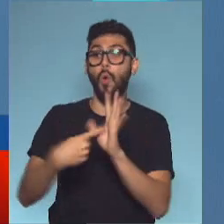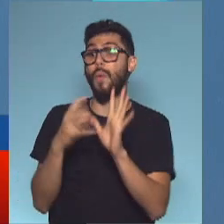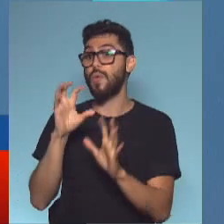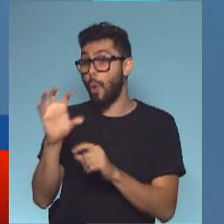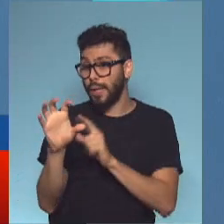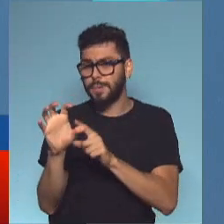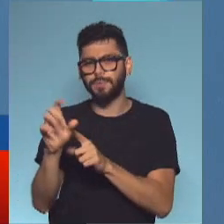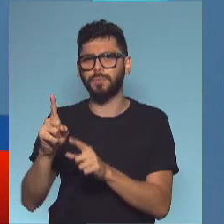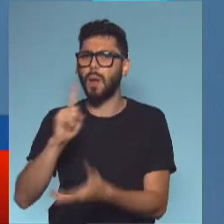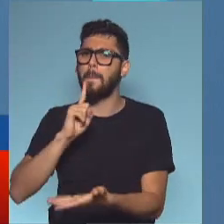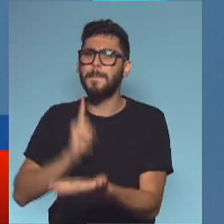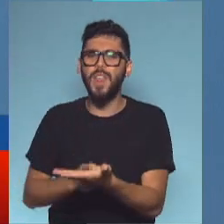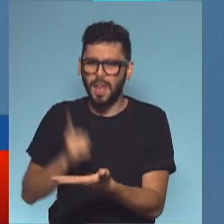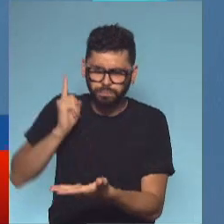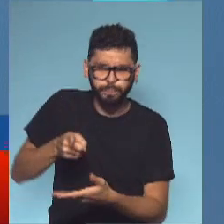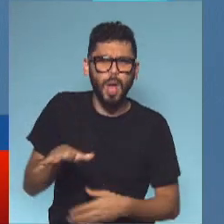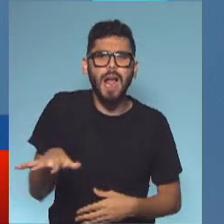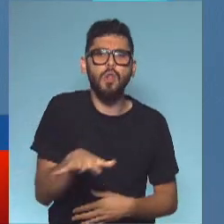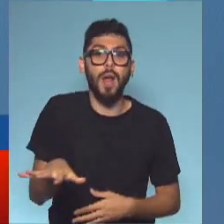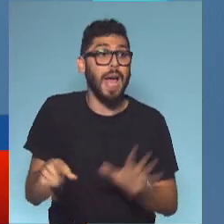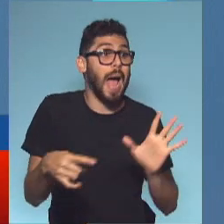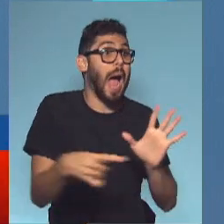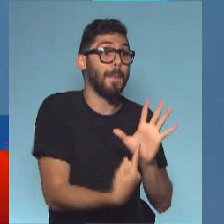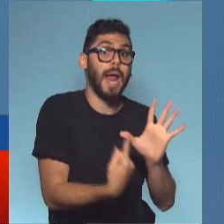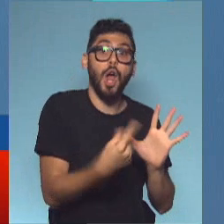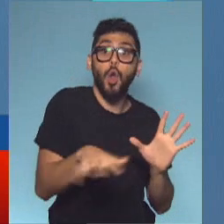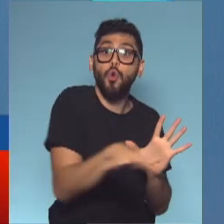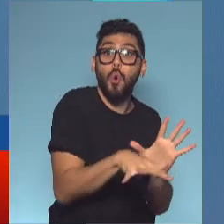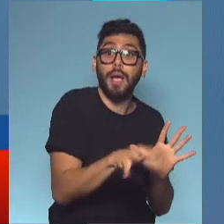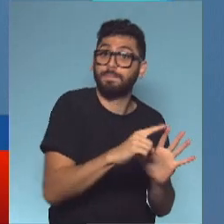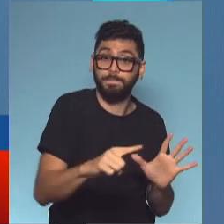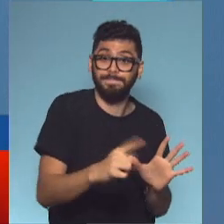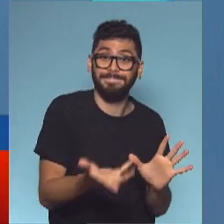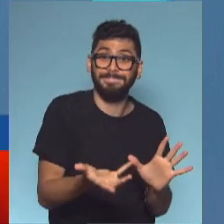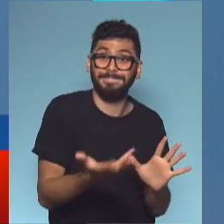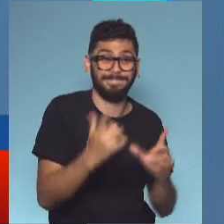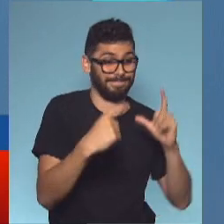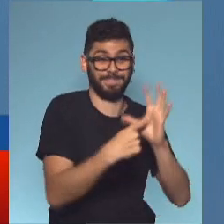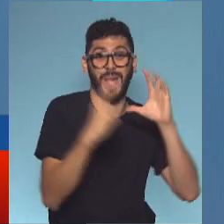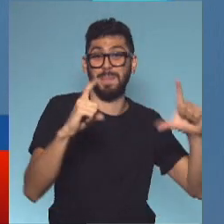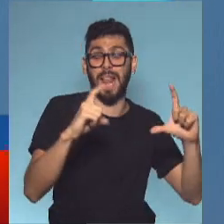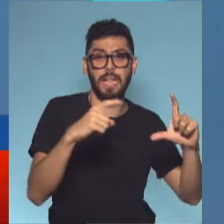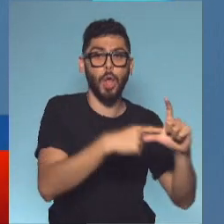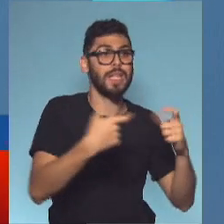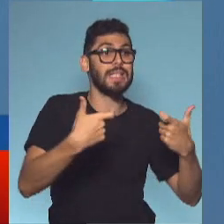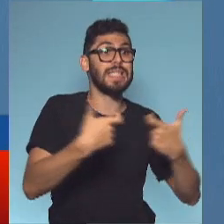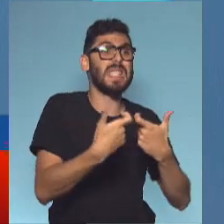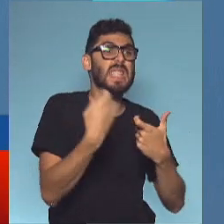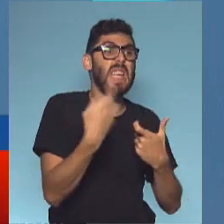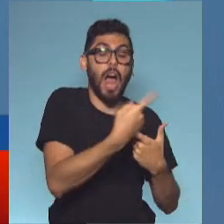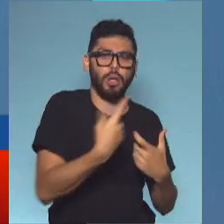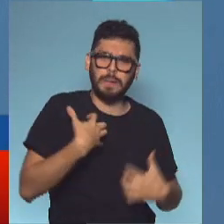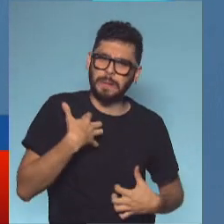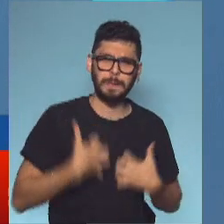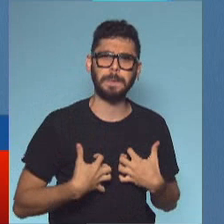hacer tomar medidas distritales. Mm. En la ciudad de Buenos Aires no, y hay mucha bronca en los sindicatos docentes de la ciudad de Buenos Aires, sobre todo, ¿por